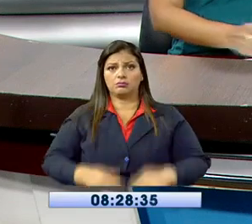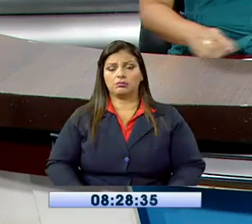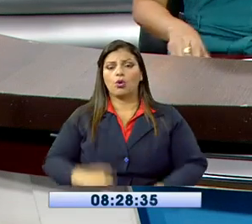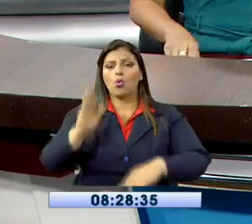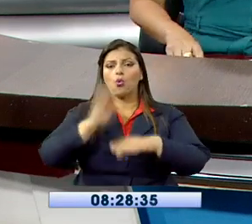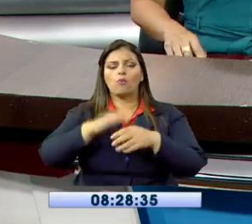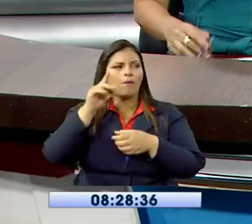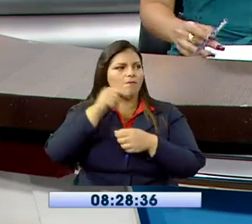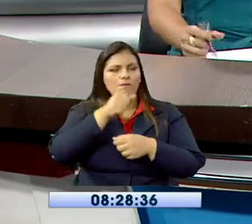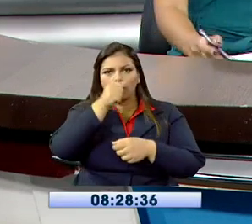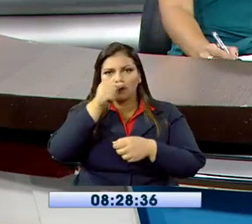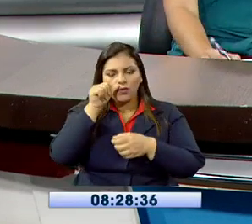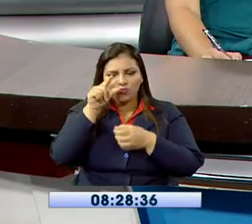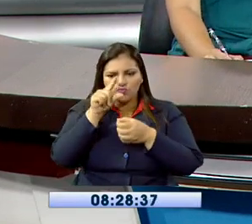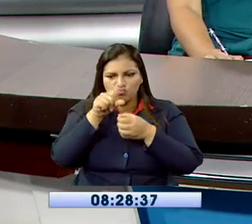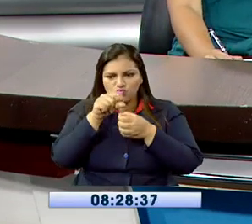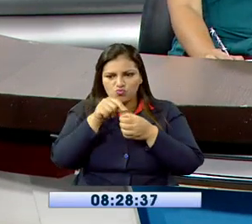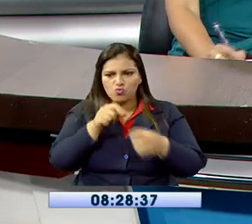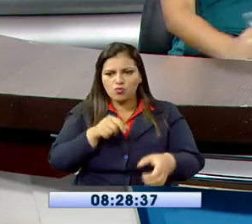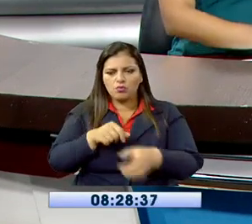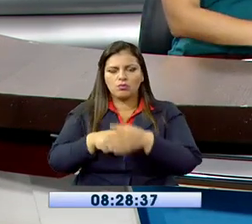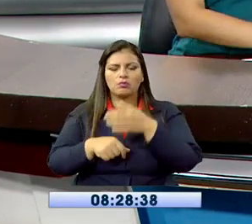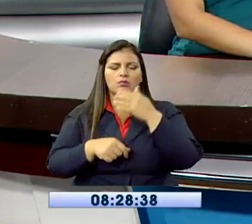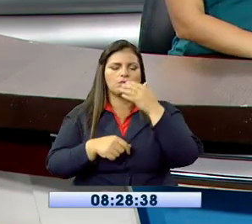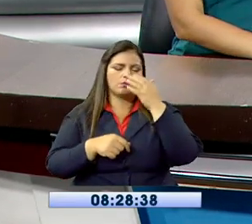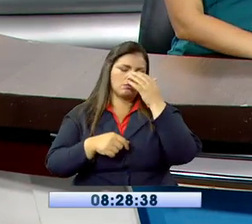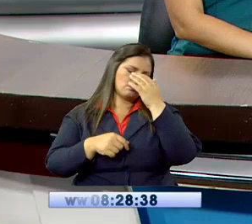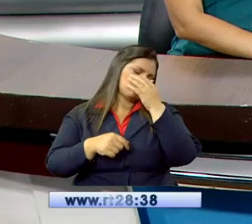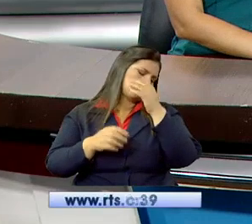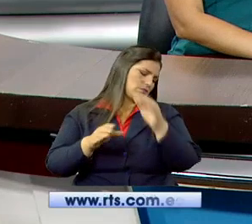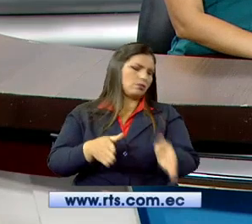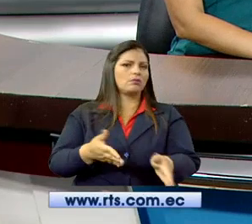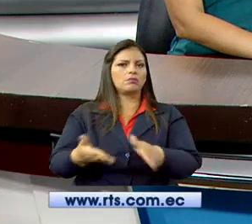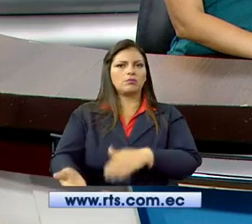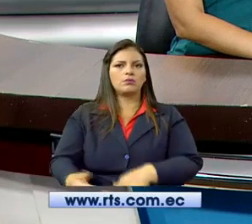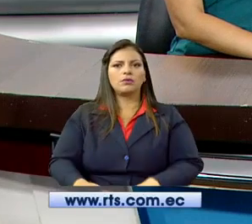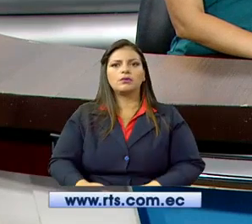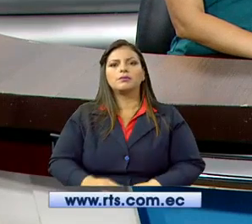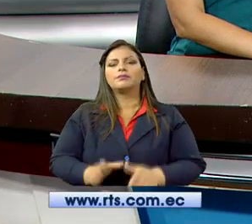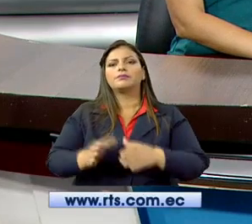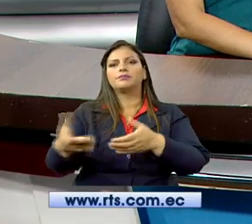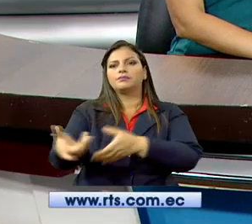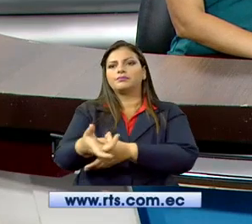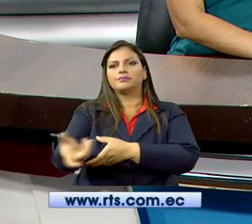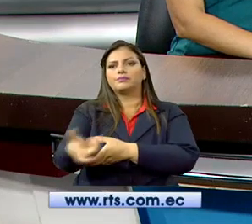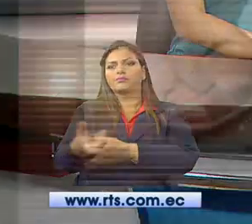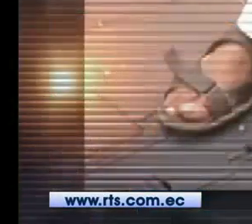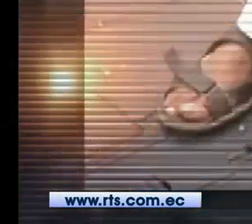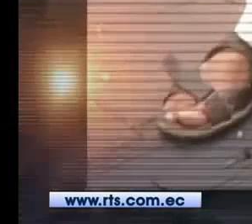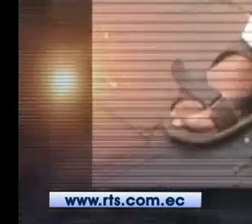Agentes policiales y del cuerpo de bomberos lo trasladaron hasta una casa de salud. Veamos.